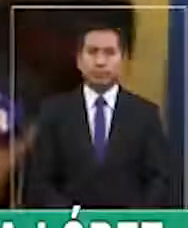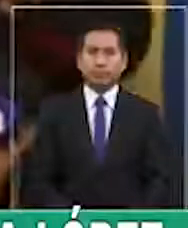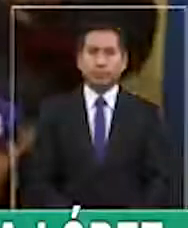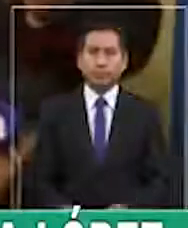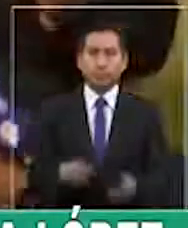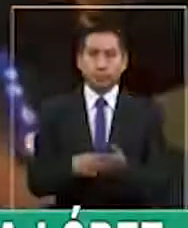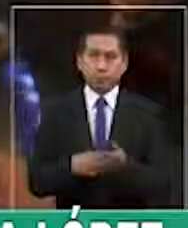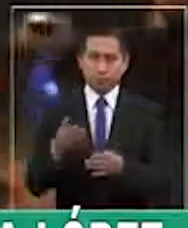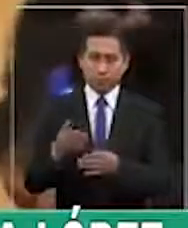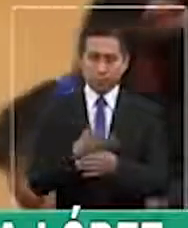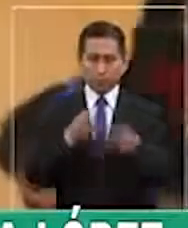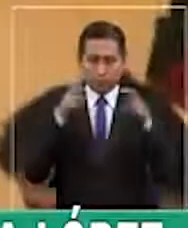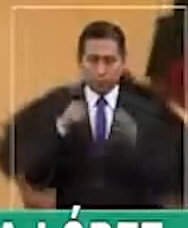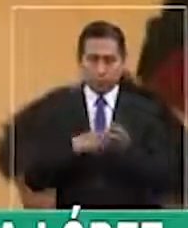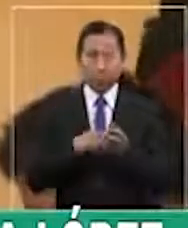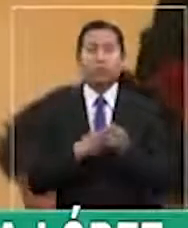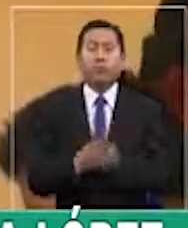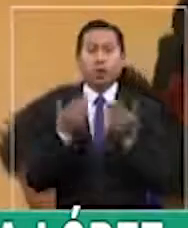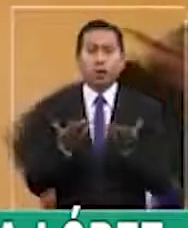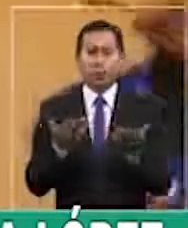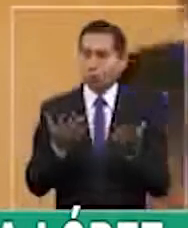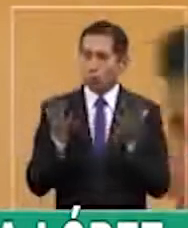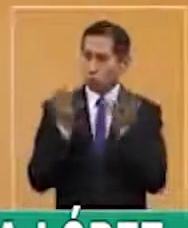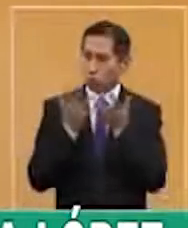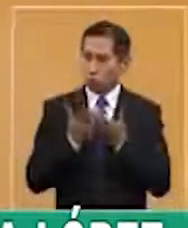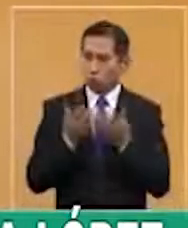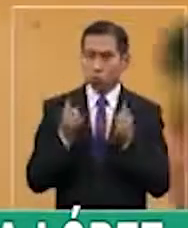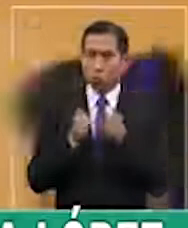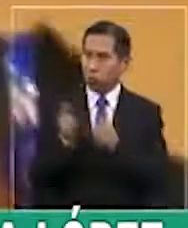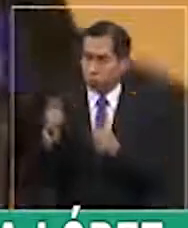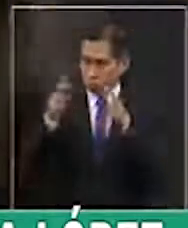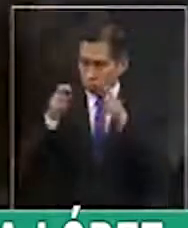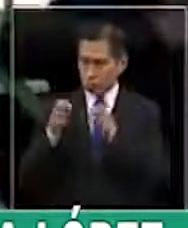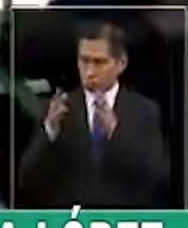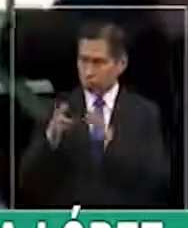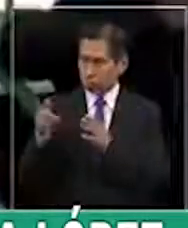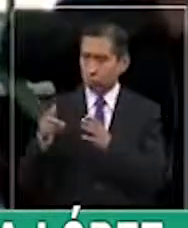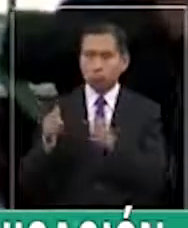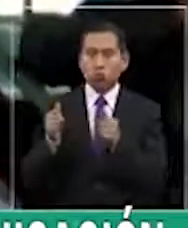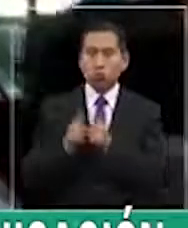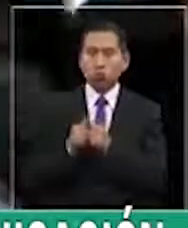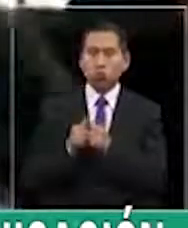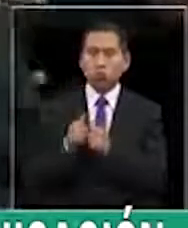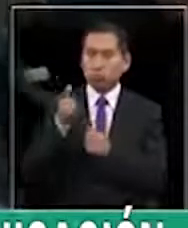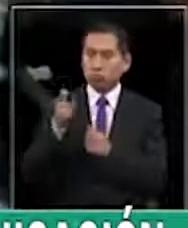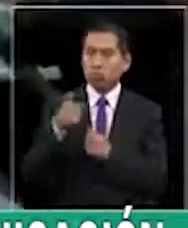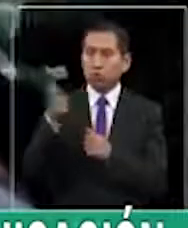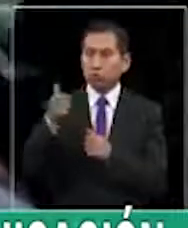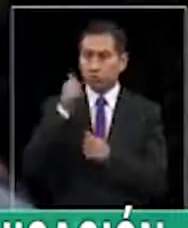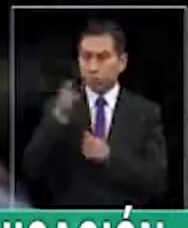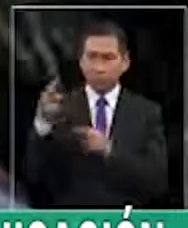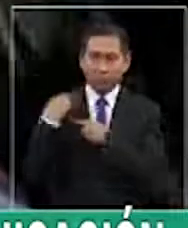ya avancen en la investigación. Lo que se está haciendo es coordinar con el fiscal y coordinar con la